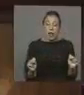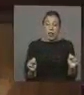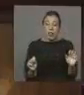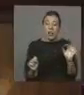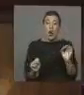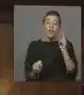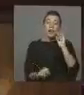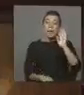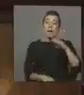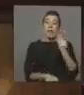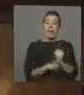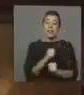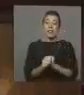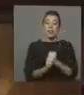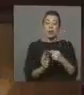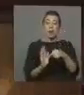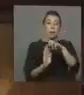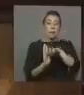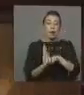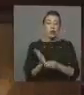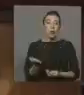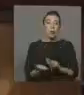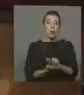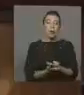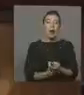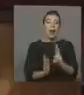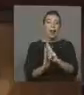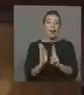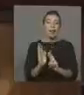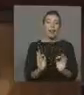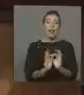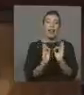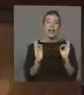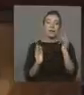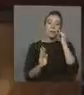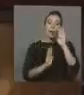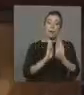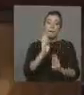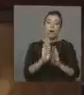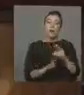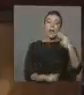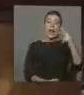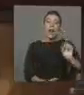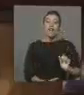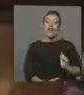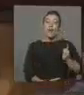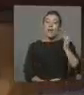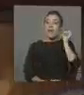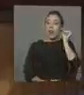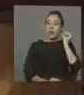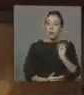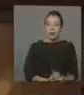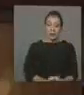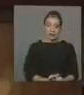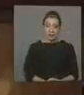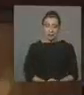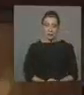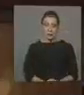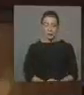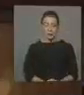menor de 14 años, el proyecto propone reglas especiales para resguardar su voluntad. Por su